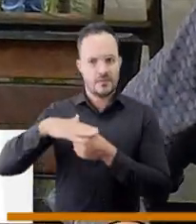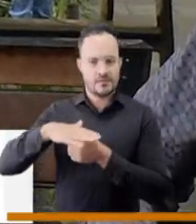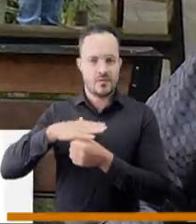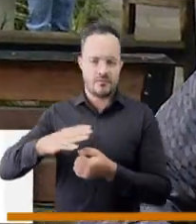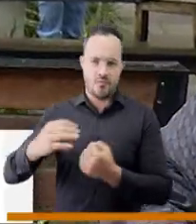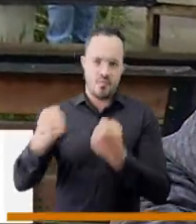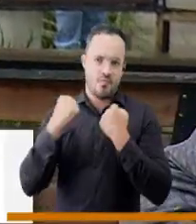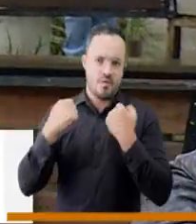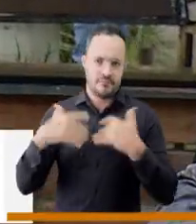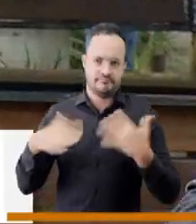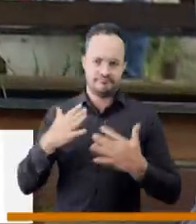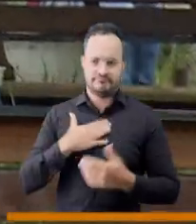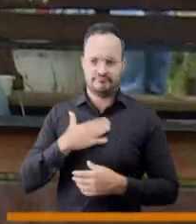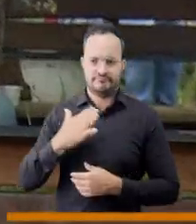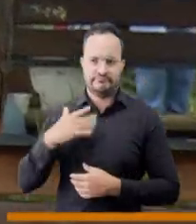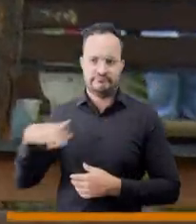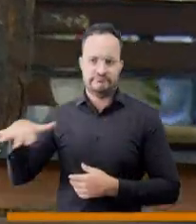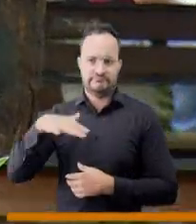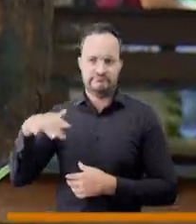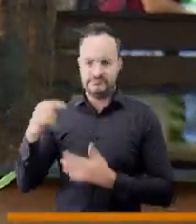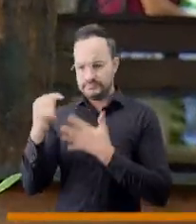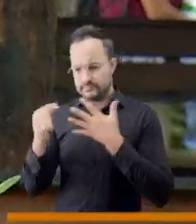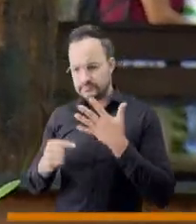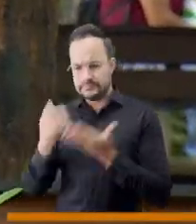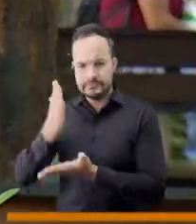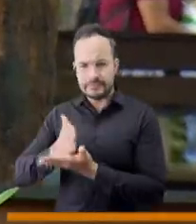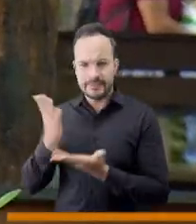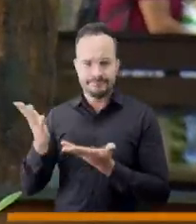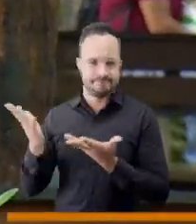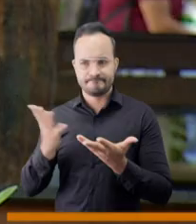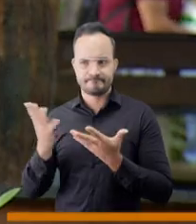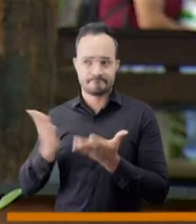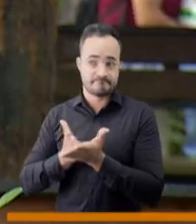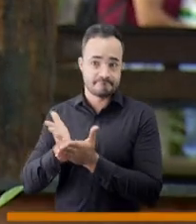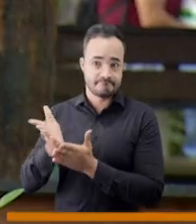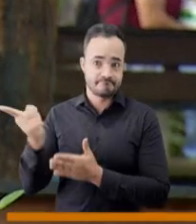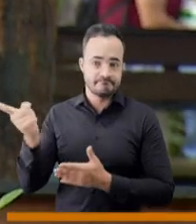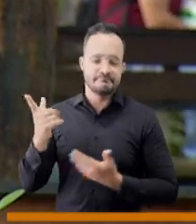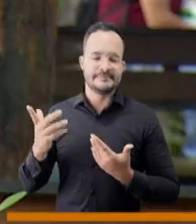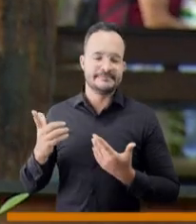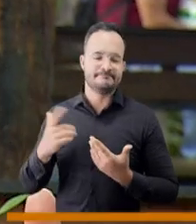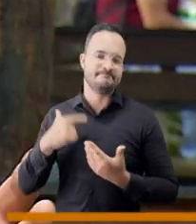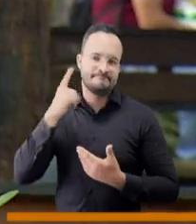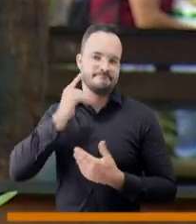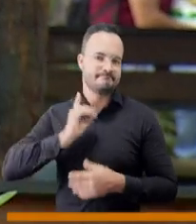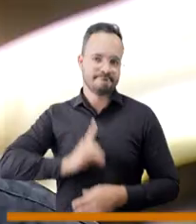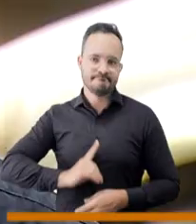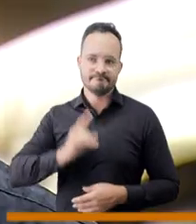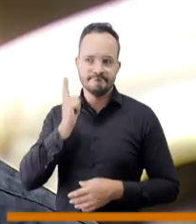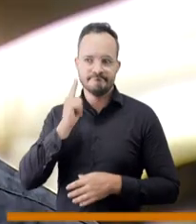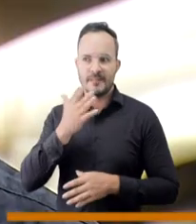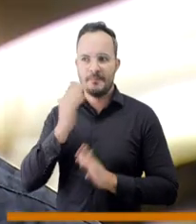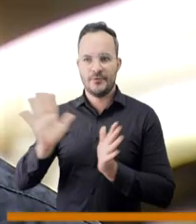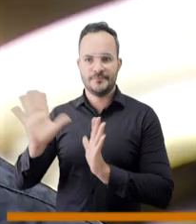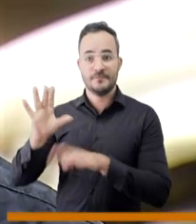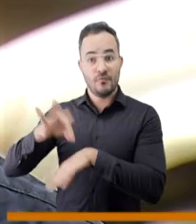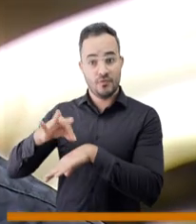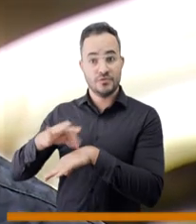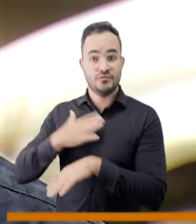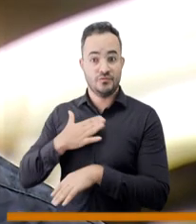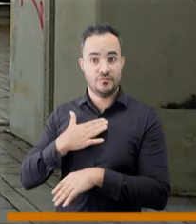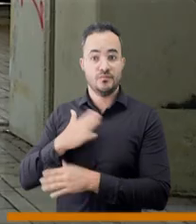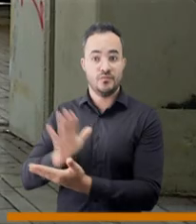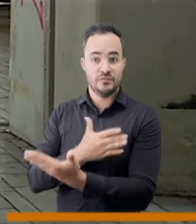fuerte que ha pasado en nuestro país y que está pasando, pues me vi a la tarea de dejar mi fundación musical